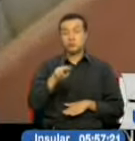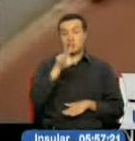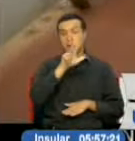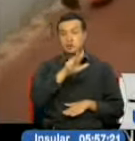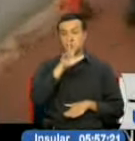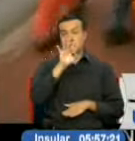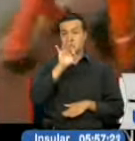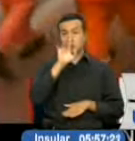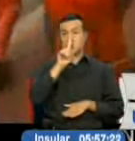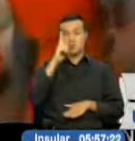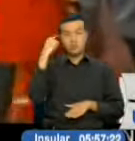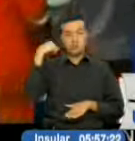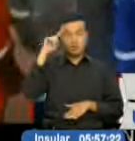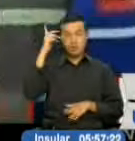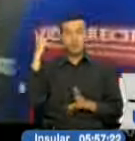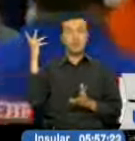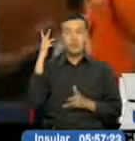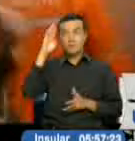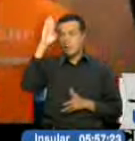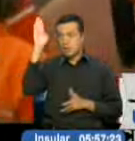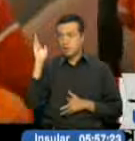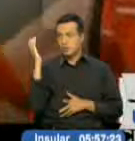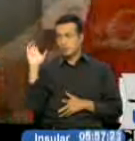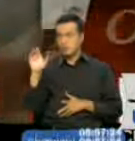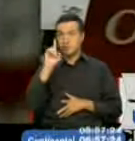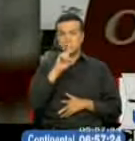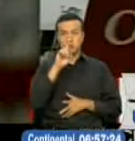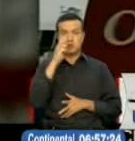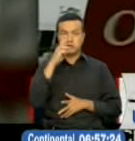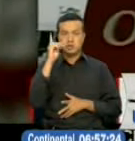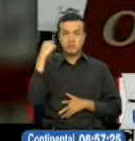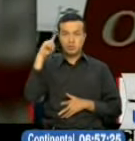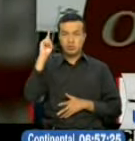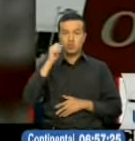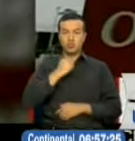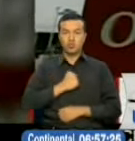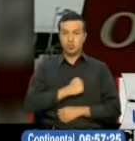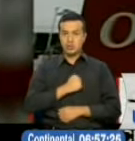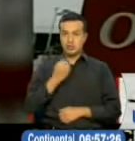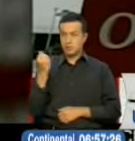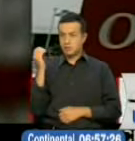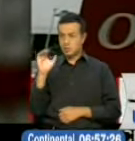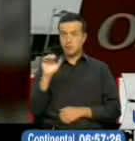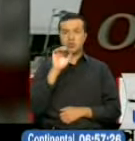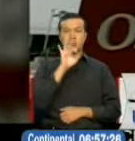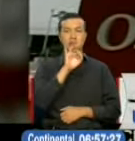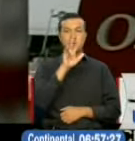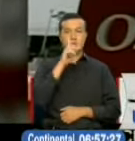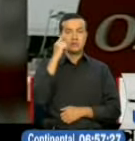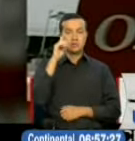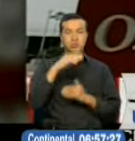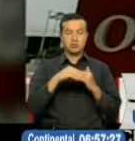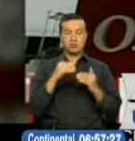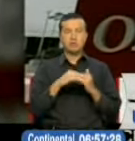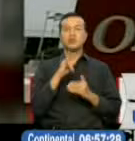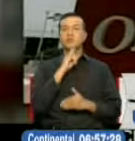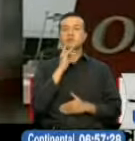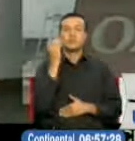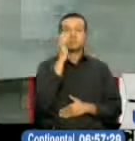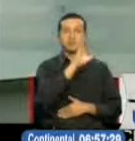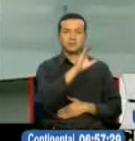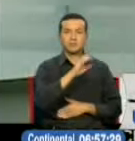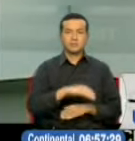2.391 millones los recibirá Brasil, 116 millones serán para Suiza y $93 millones para Estados